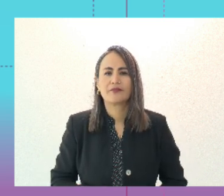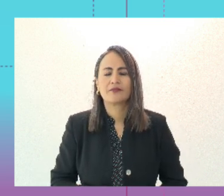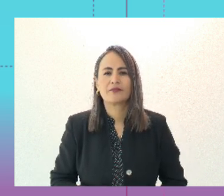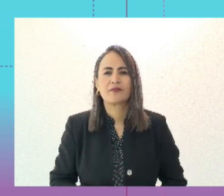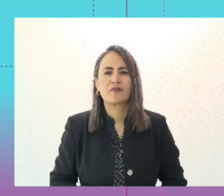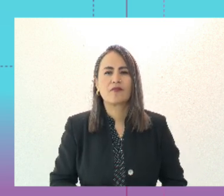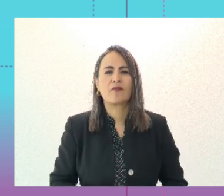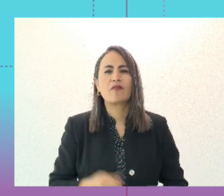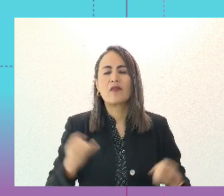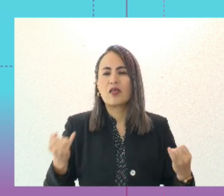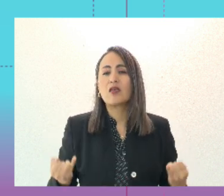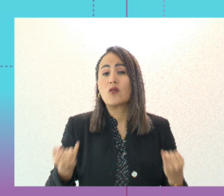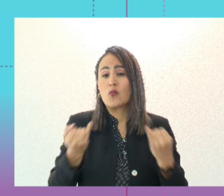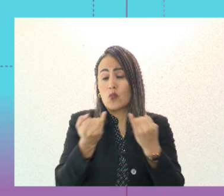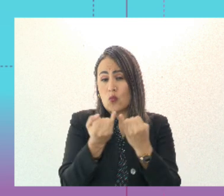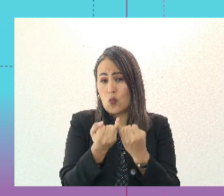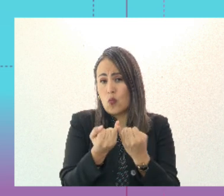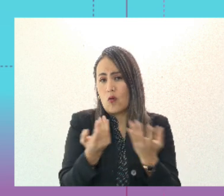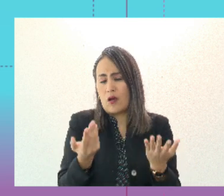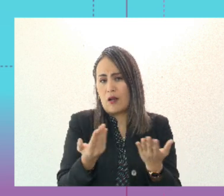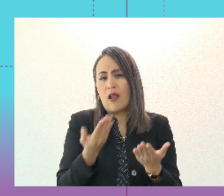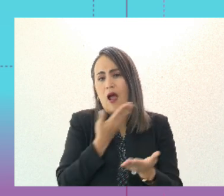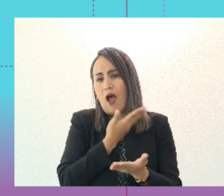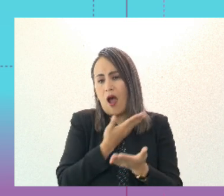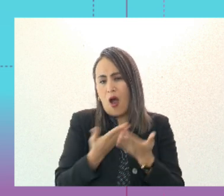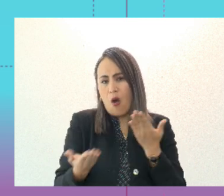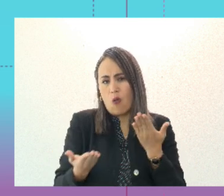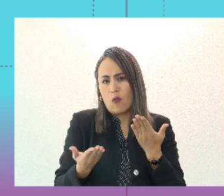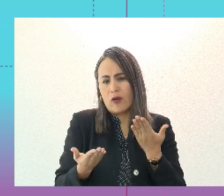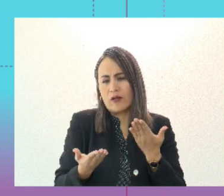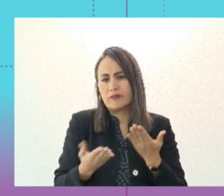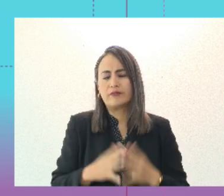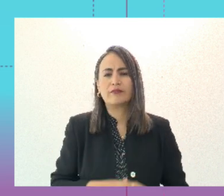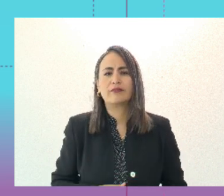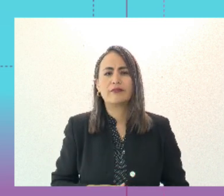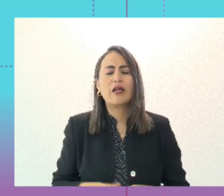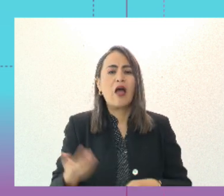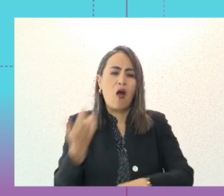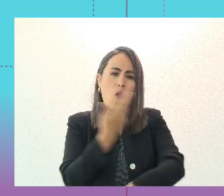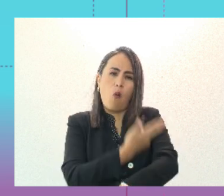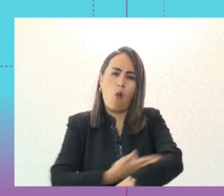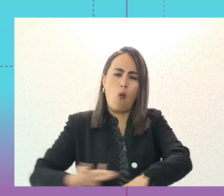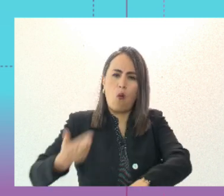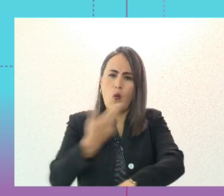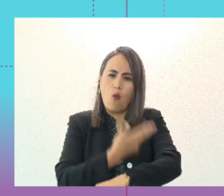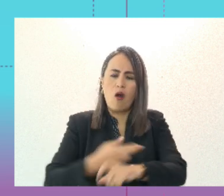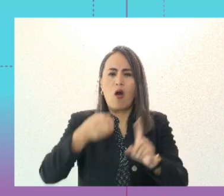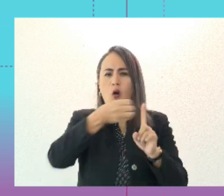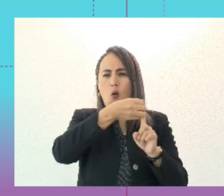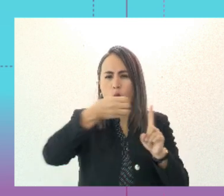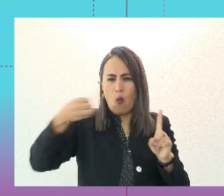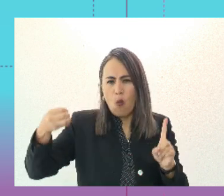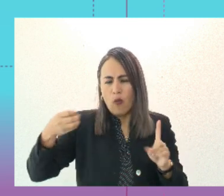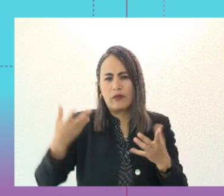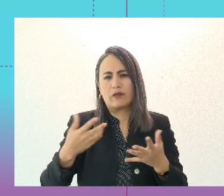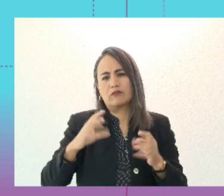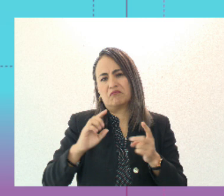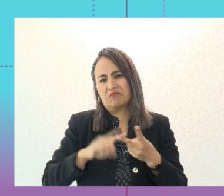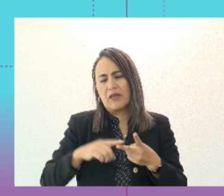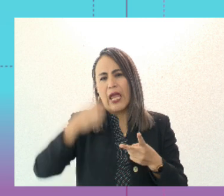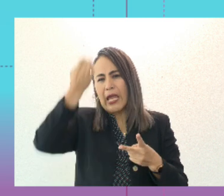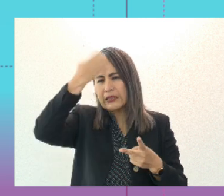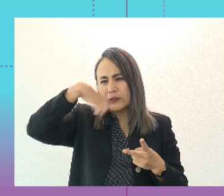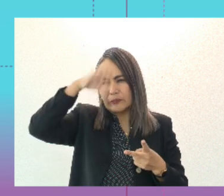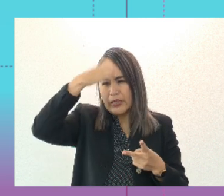sentido de que hoy por hoy, tras la organización y la experiencia que nosotros hemos tenido en algunas